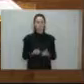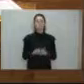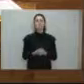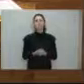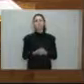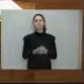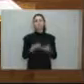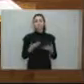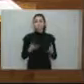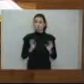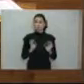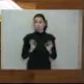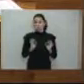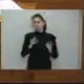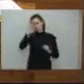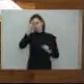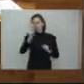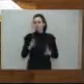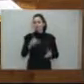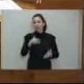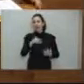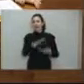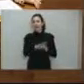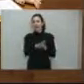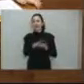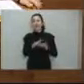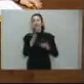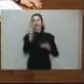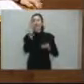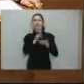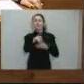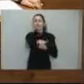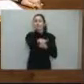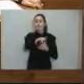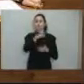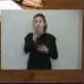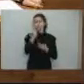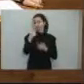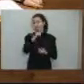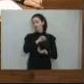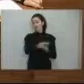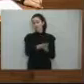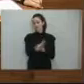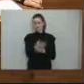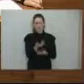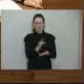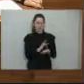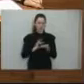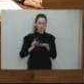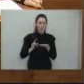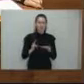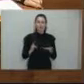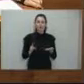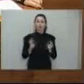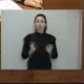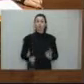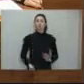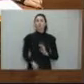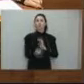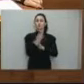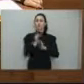fin, cuando se produzca, porque uno ya no sabe de fechas con todas las que se barajaron, cuando se produzca la puesta